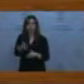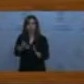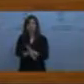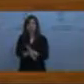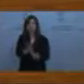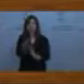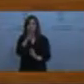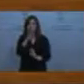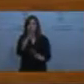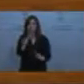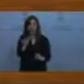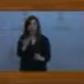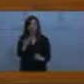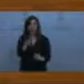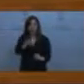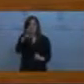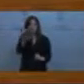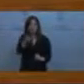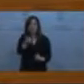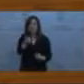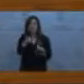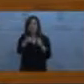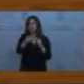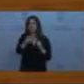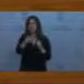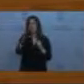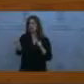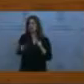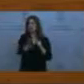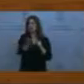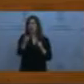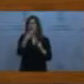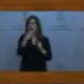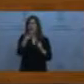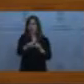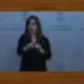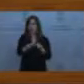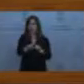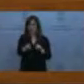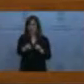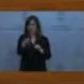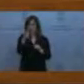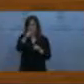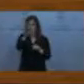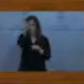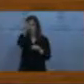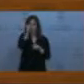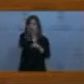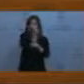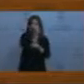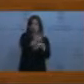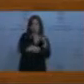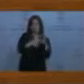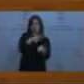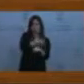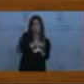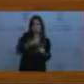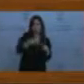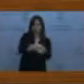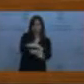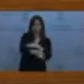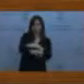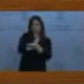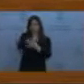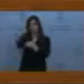situaciones surrealistas? En Asturias tenemos unas cuantas. Hay hermanos en el que el hermano mayor se lo obligará a un instituto y el hermano pequeño se lo obligará a otro. Eso